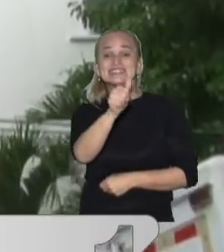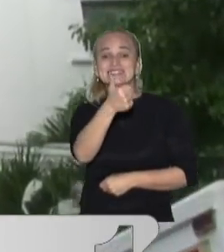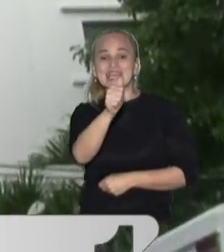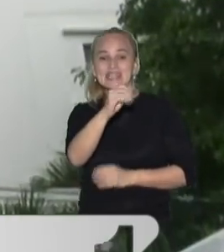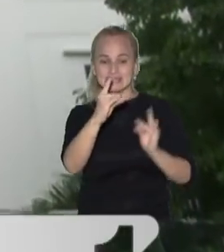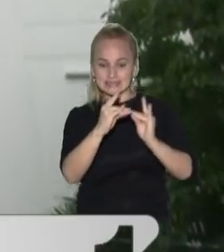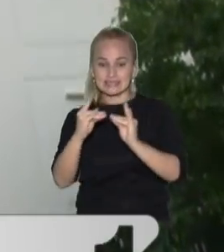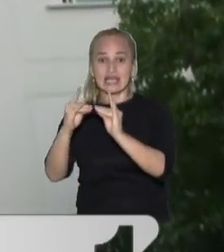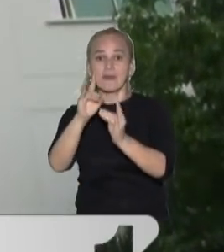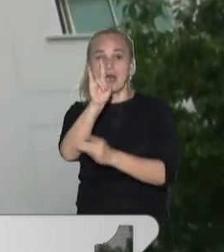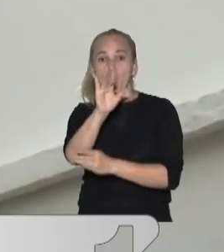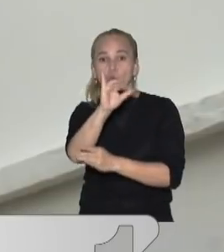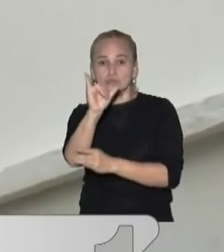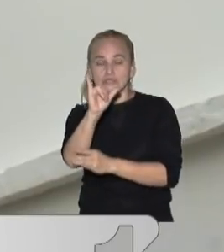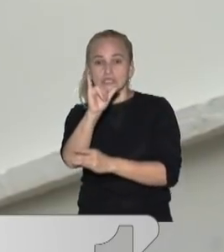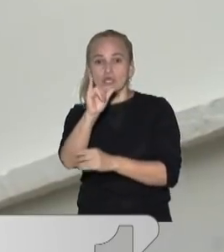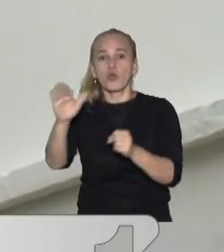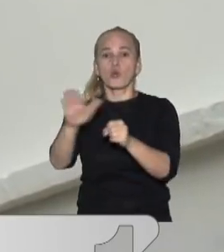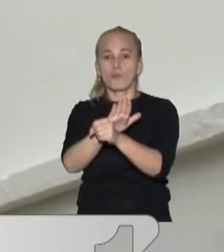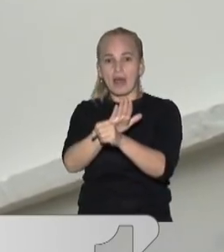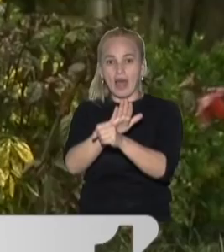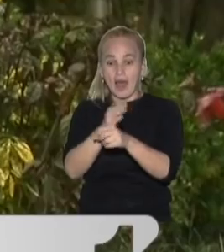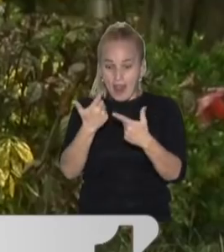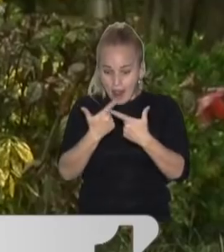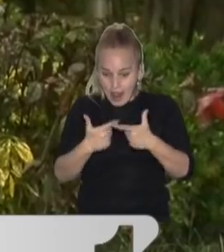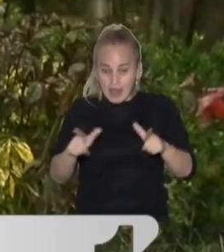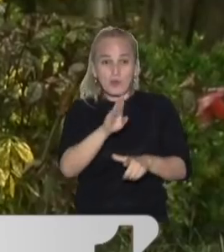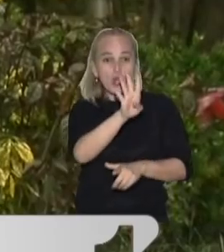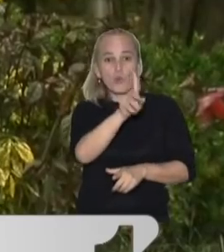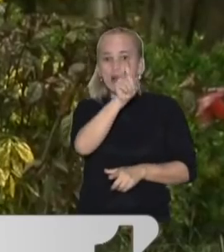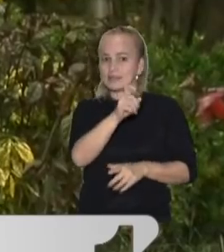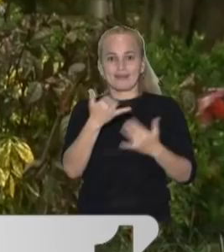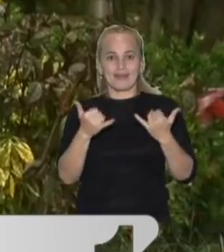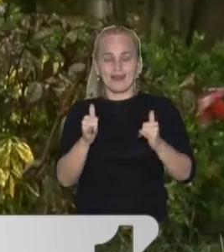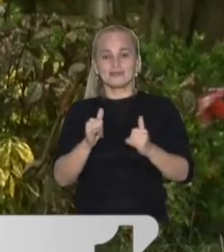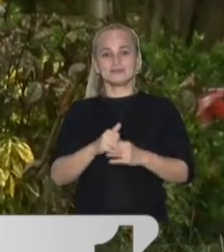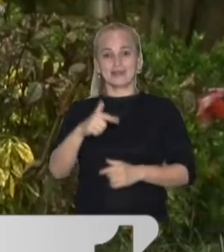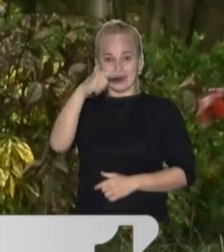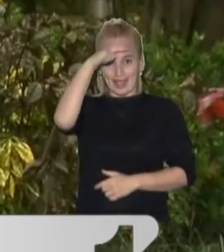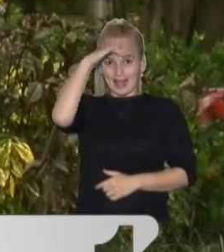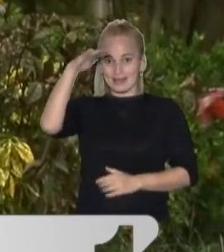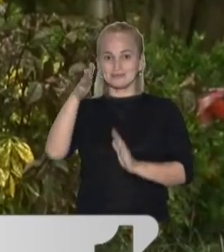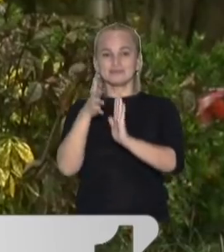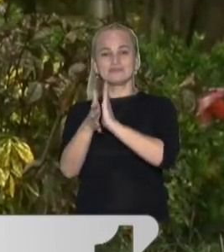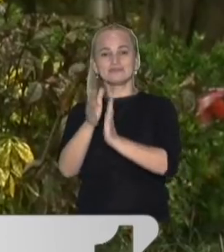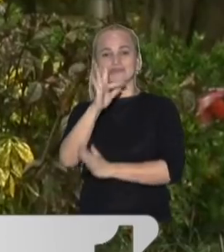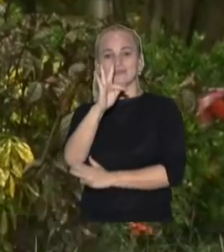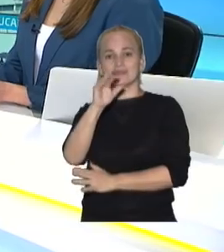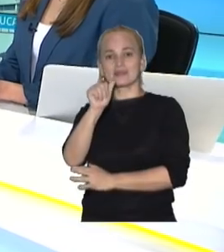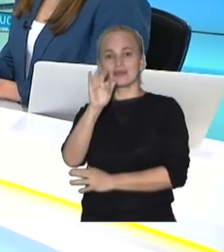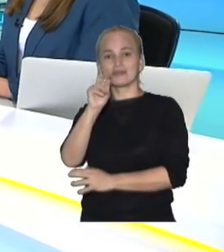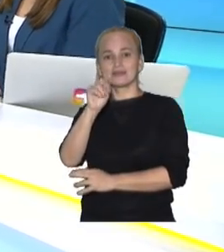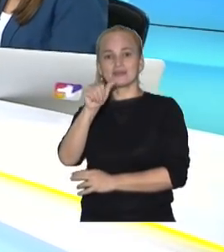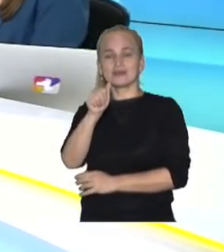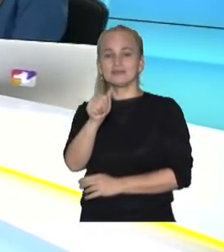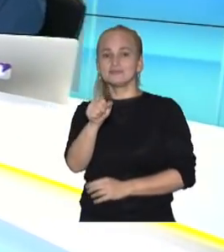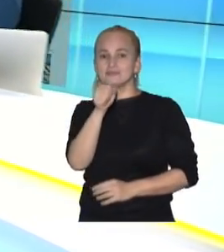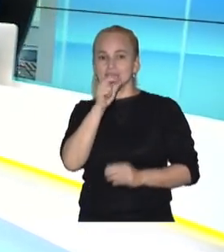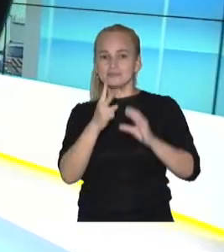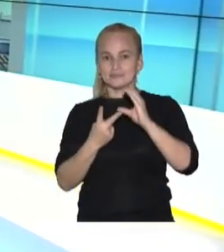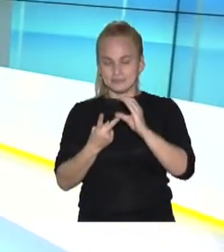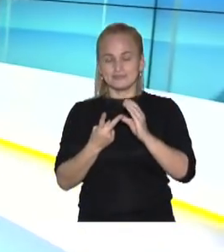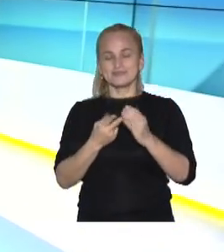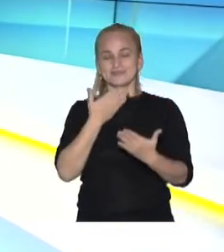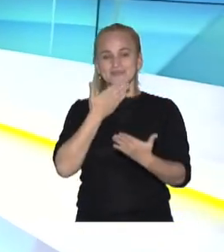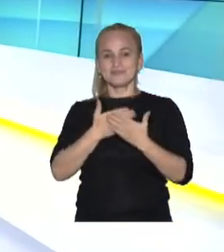UCI ocupadas y 46 disponibles. Es todo desde Cartagena, informó Tatiana Rodríguez para Noticentro 1